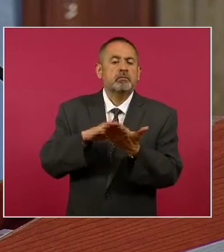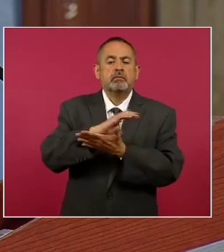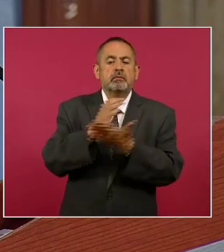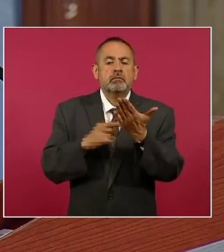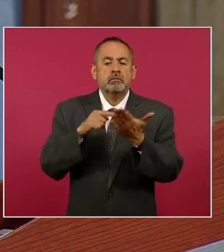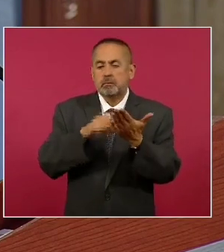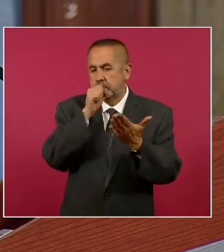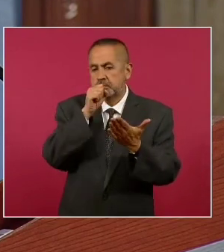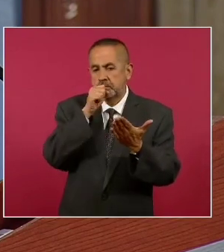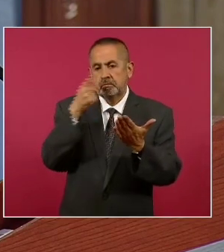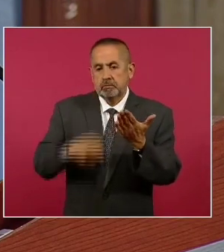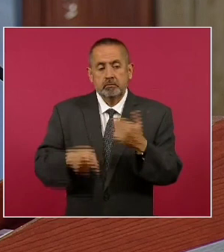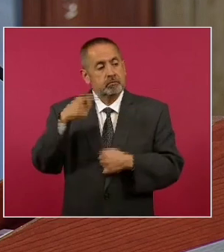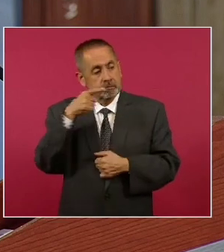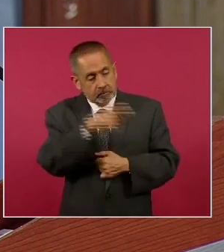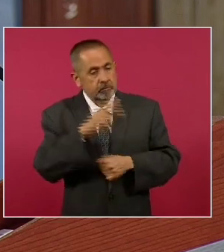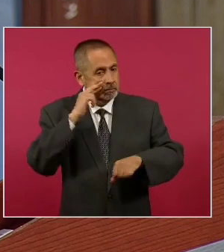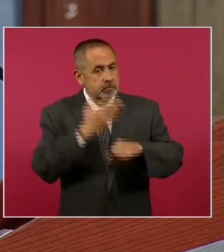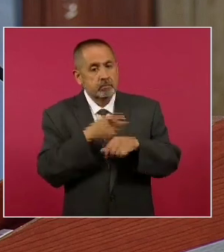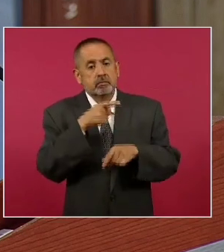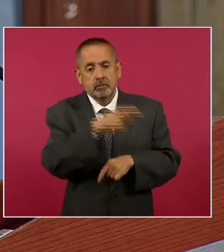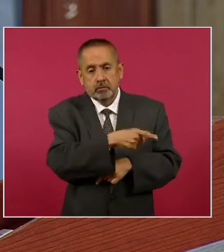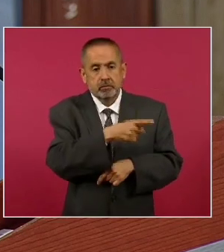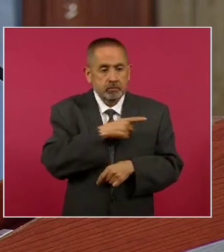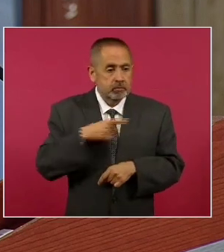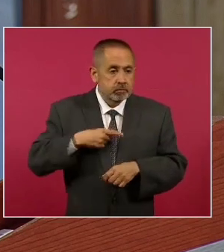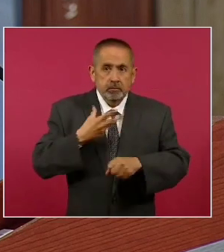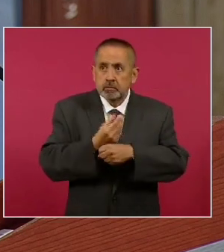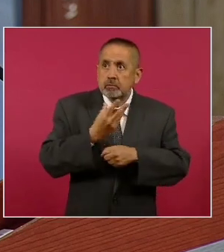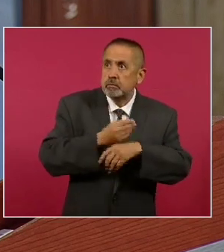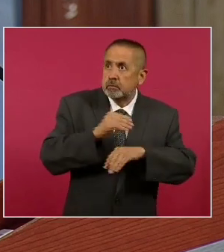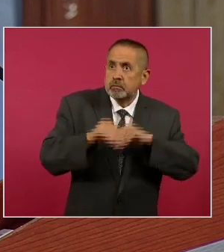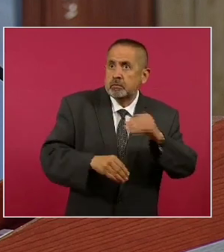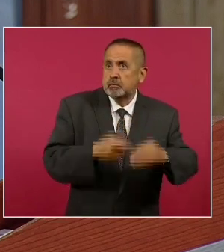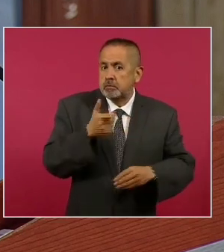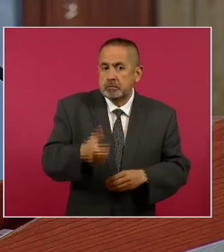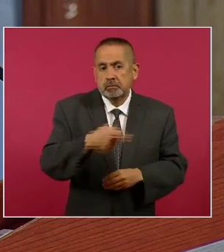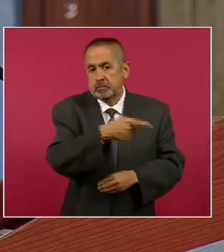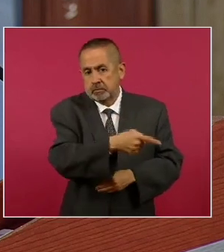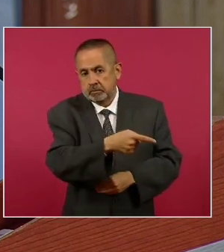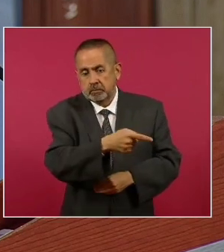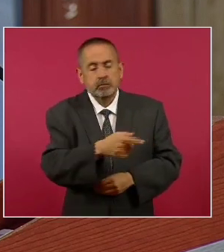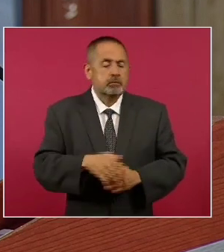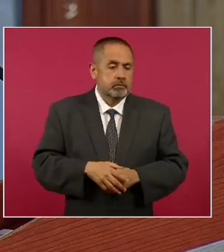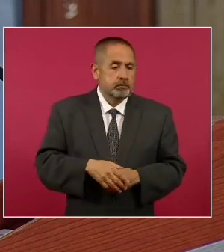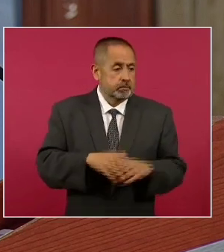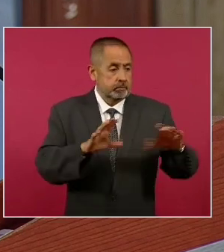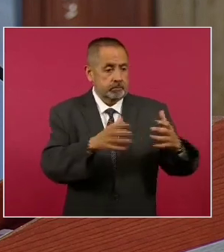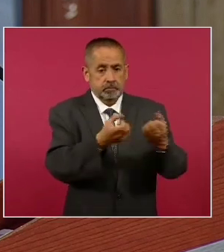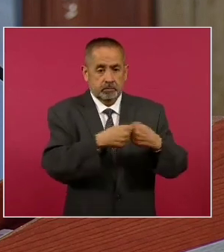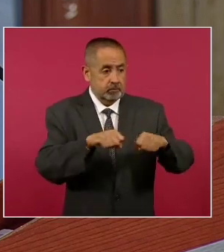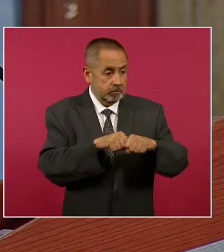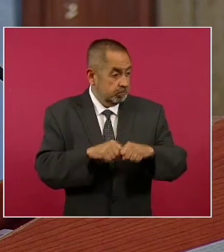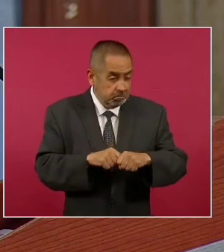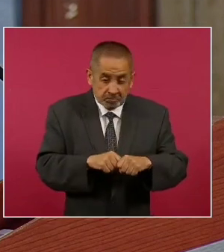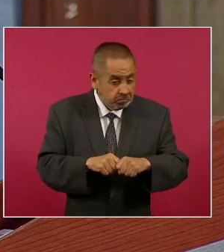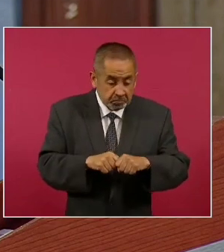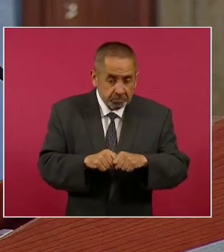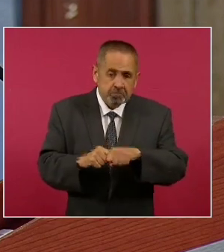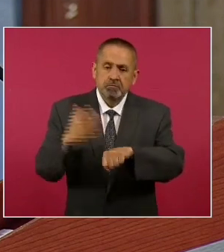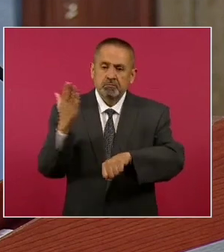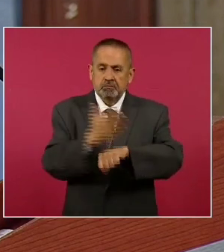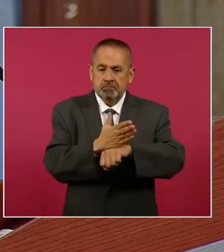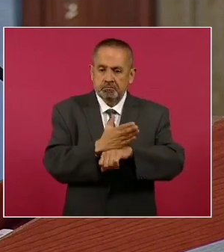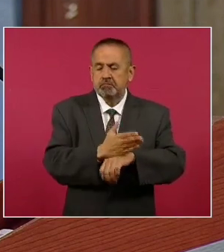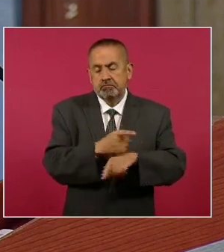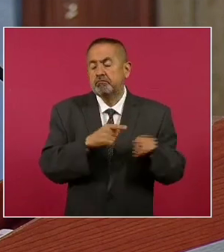de prestación de servicios. El mismo consorcio será penalizado si el